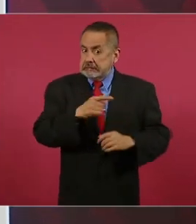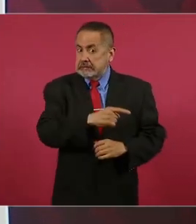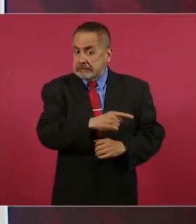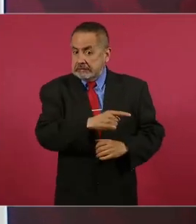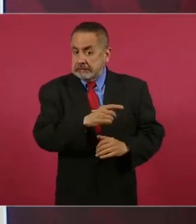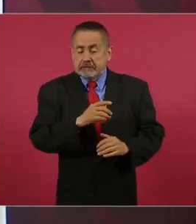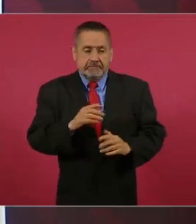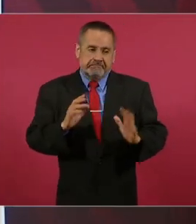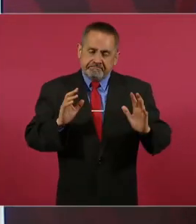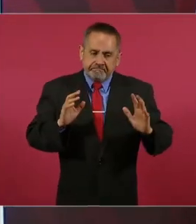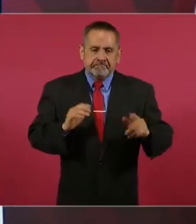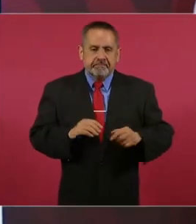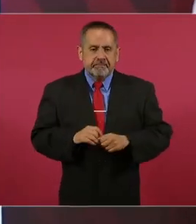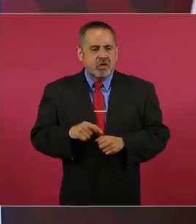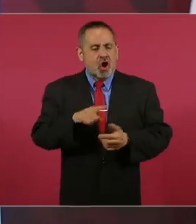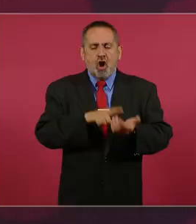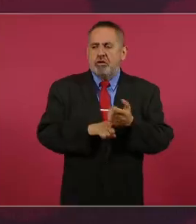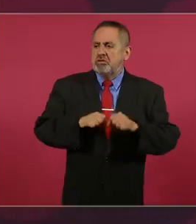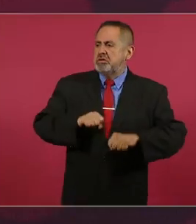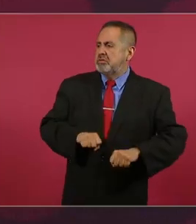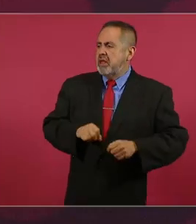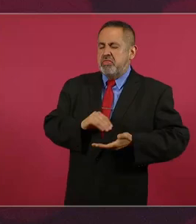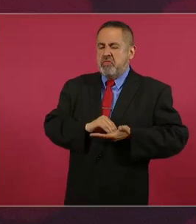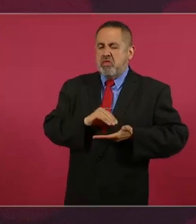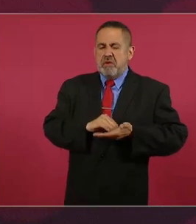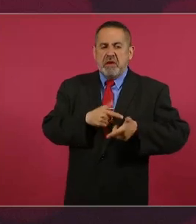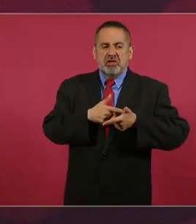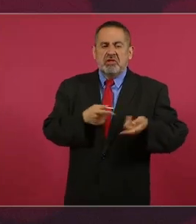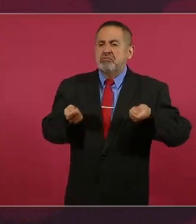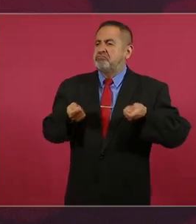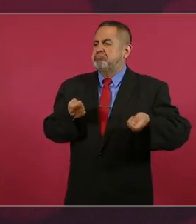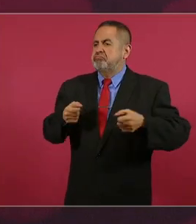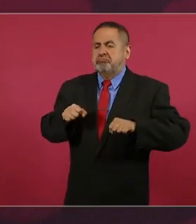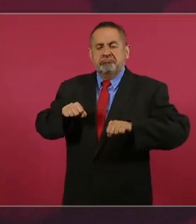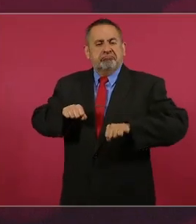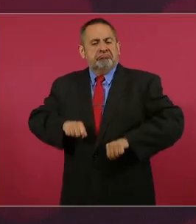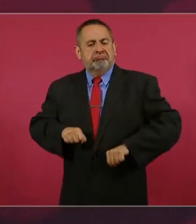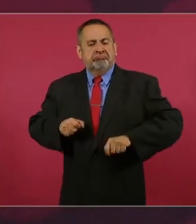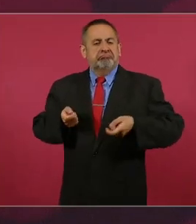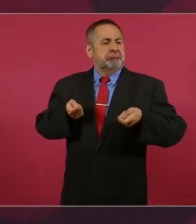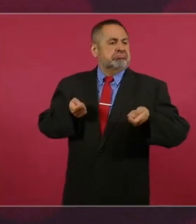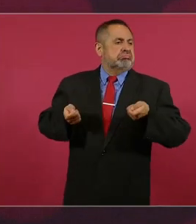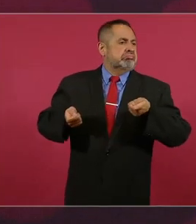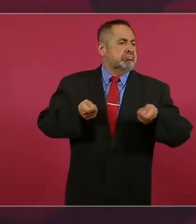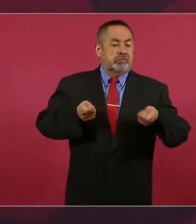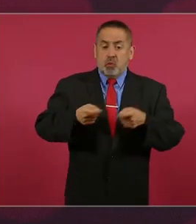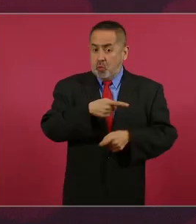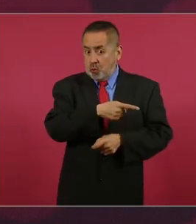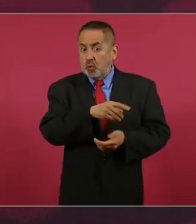y mantenerse de esa forma en el poder,